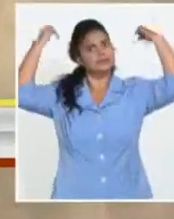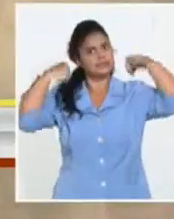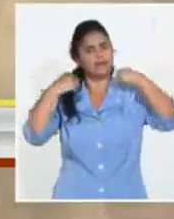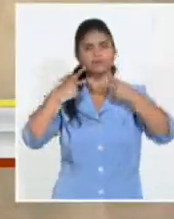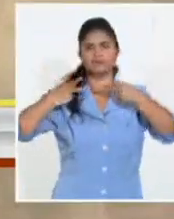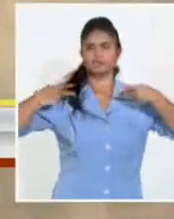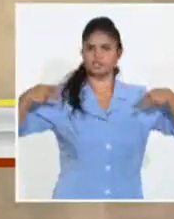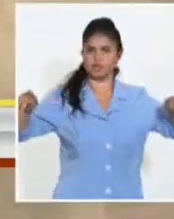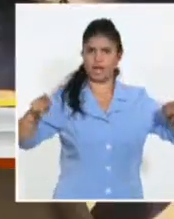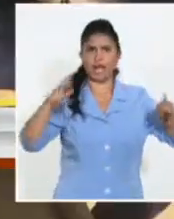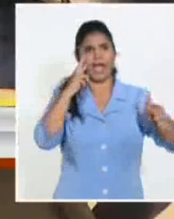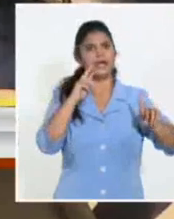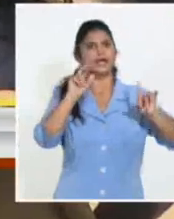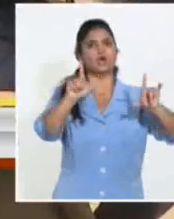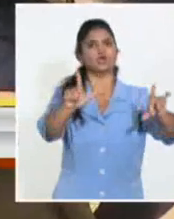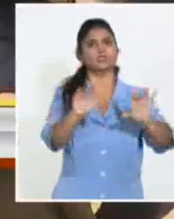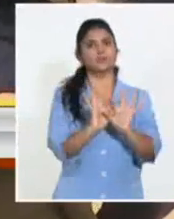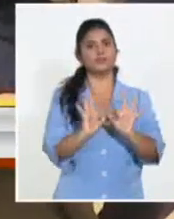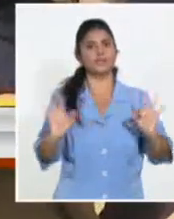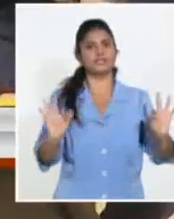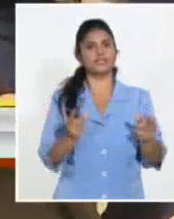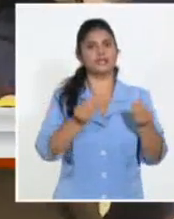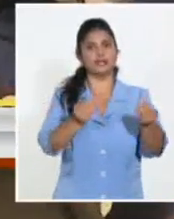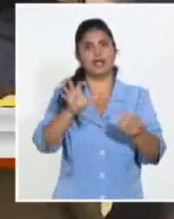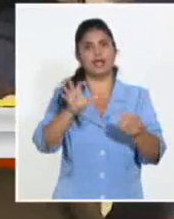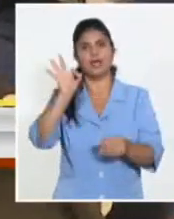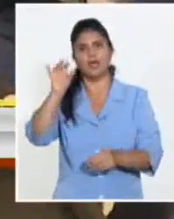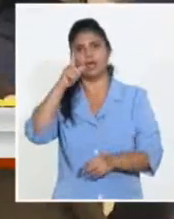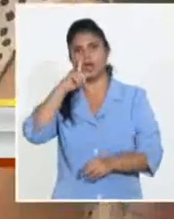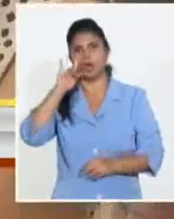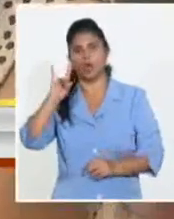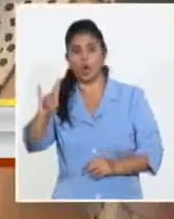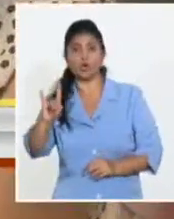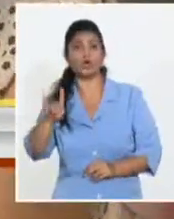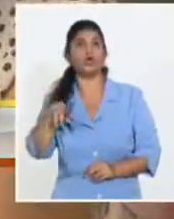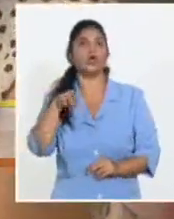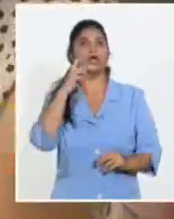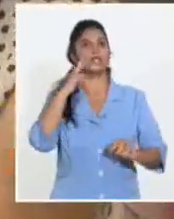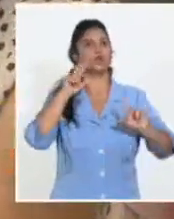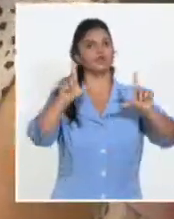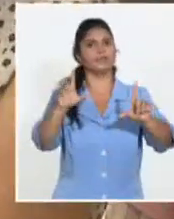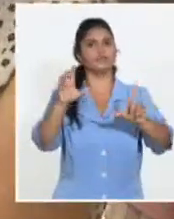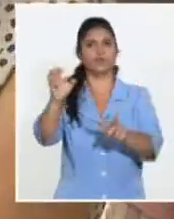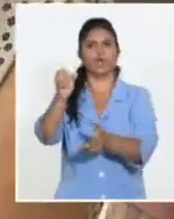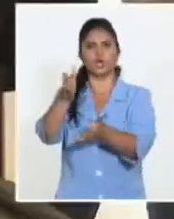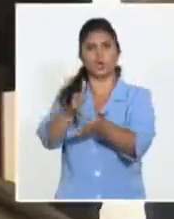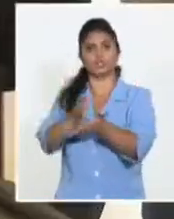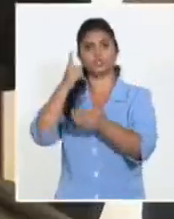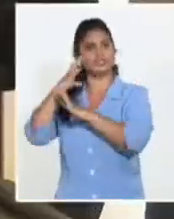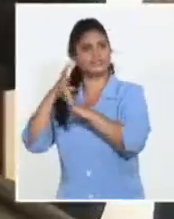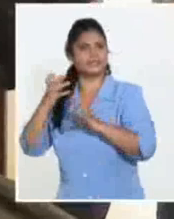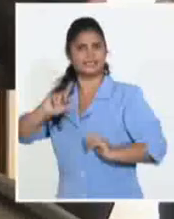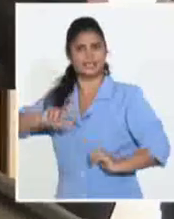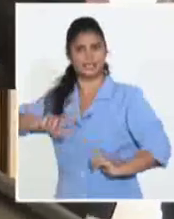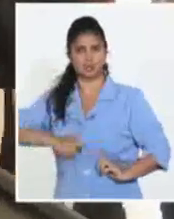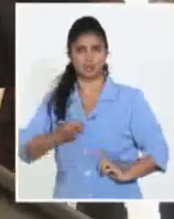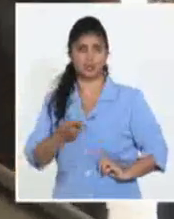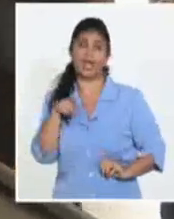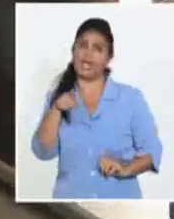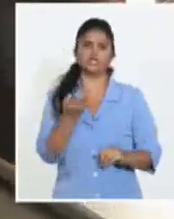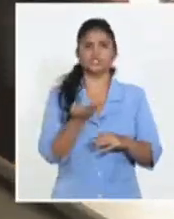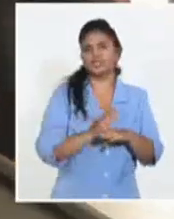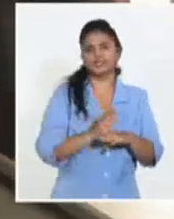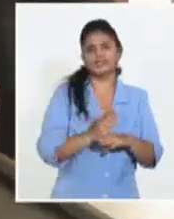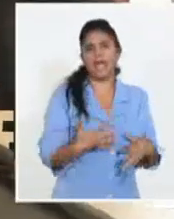la Organización de Naciones Unidas para la Educación, la Ciencia y la Cultura, UNESCO, como Patrimonio Cultural e Inmaterial